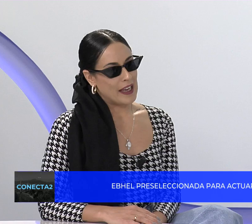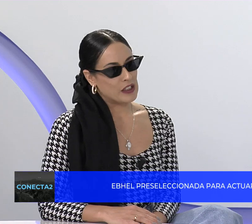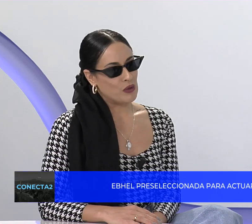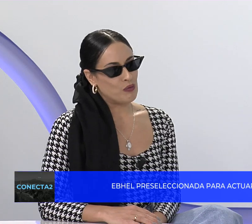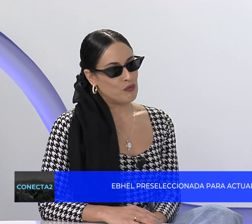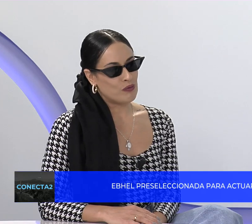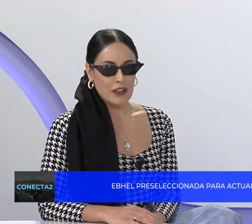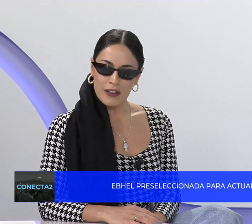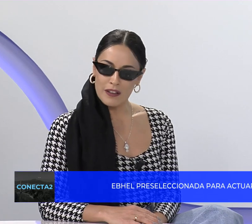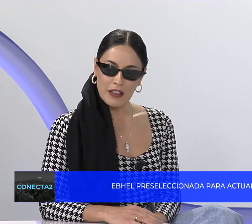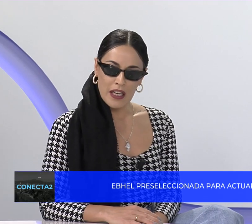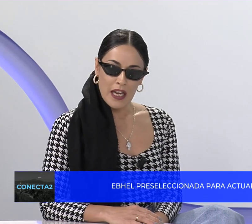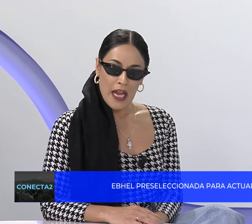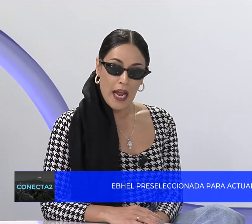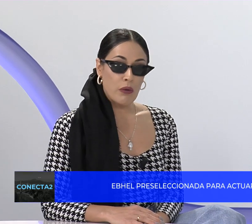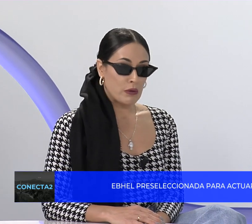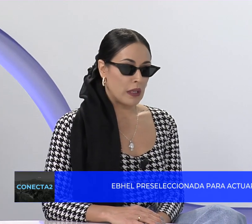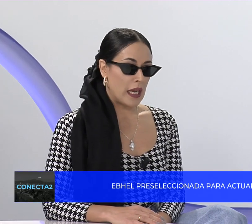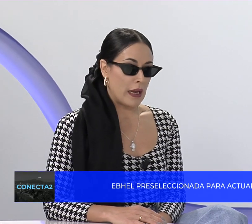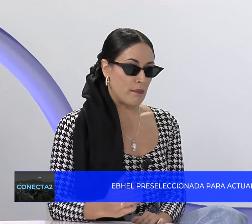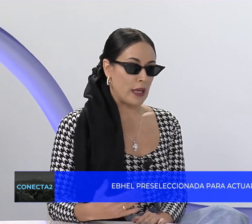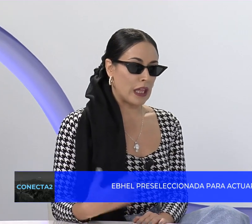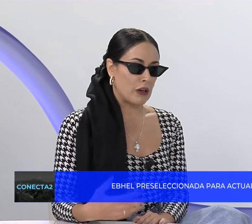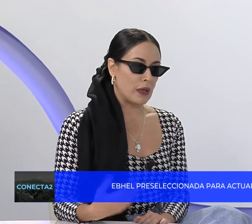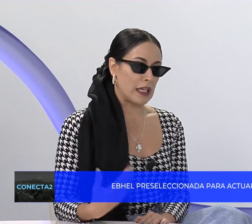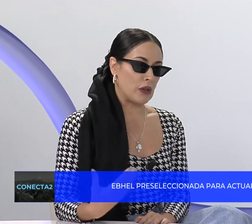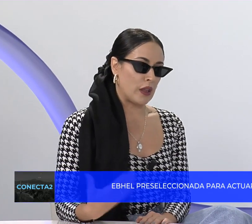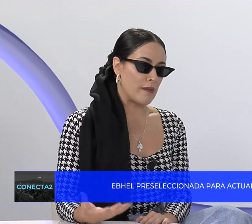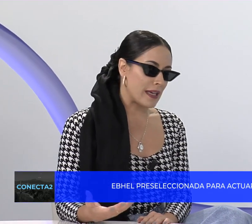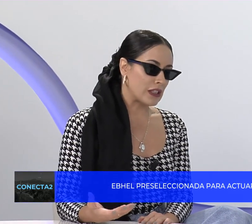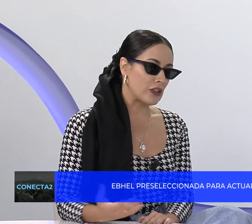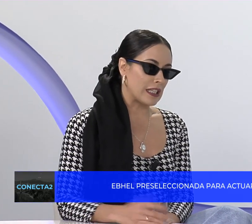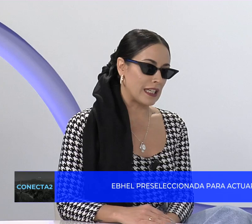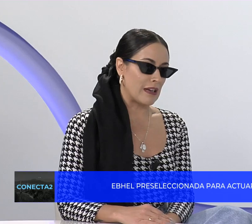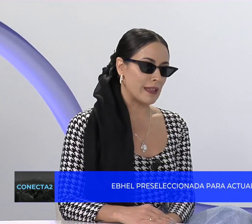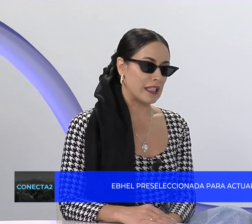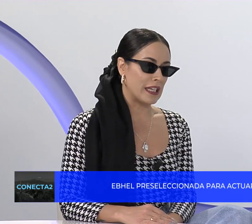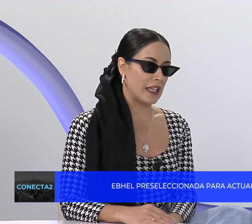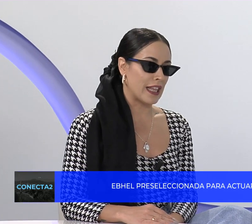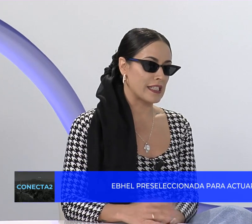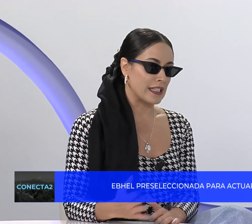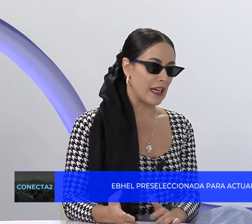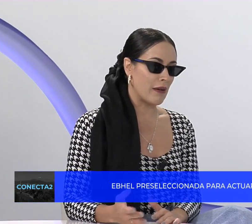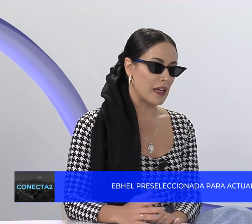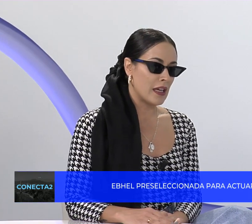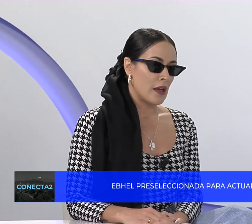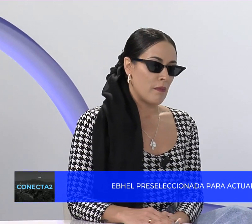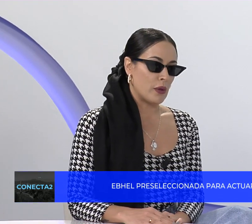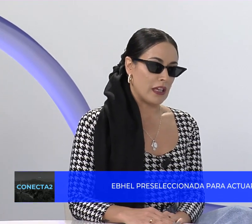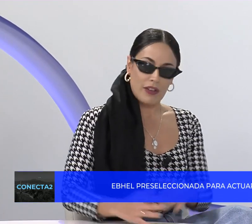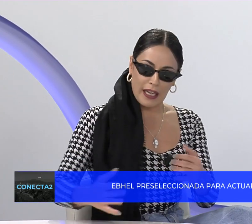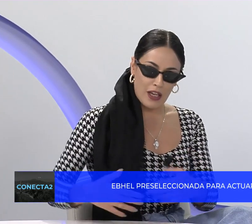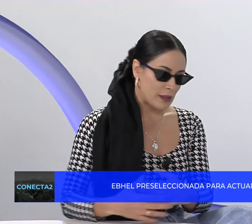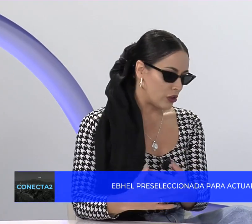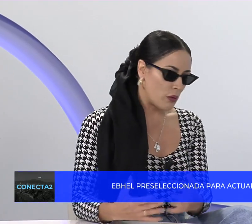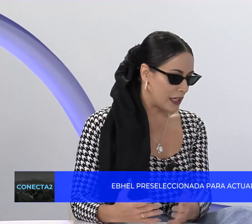es un es un empieza como el reconocimiento que realmente necesitaba porque